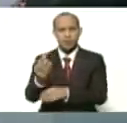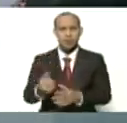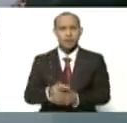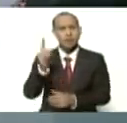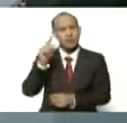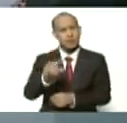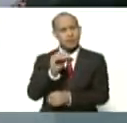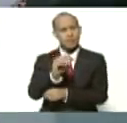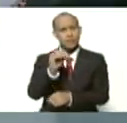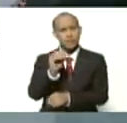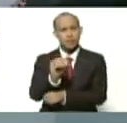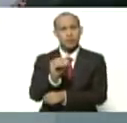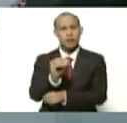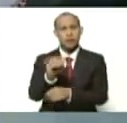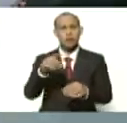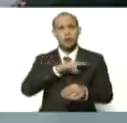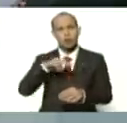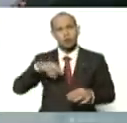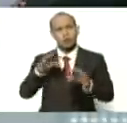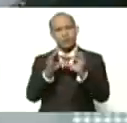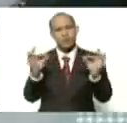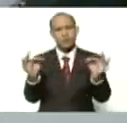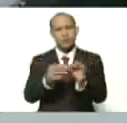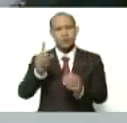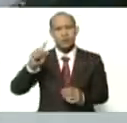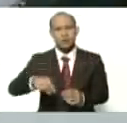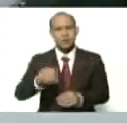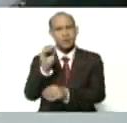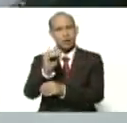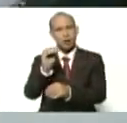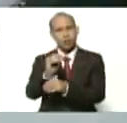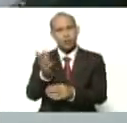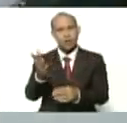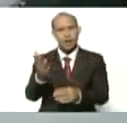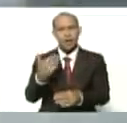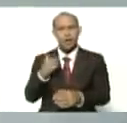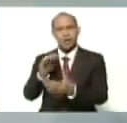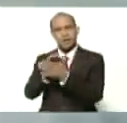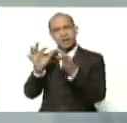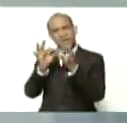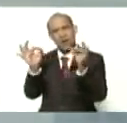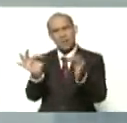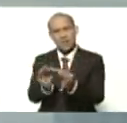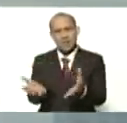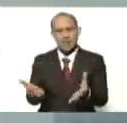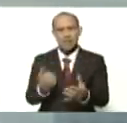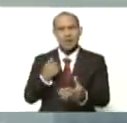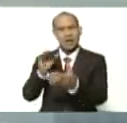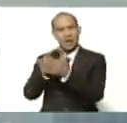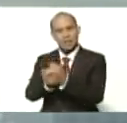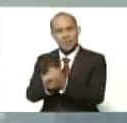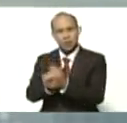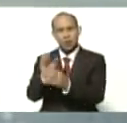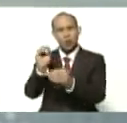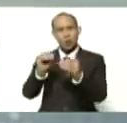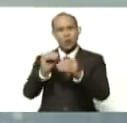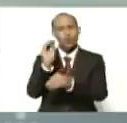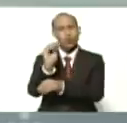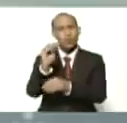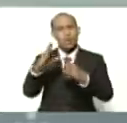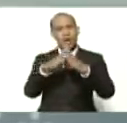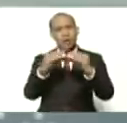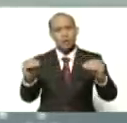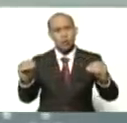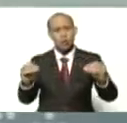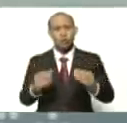cuidar a nuestra familia y cuidar a los seres queridos y cuidar a todos cuidarnos